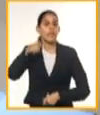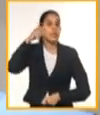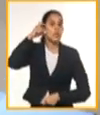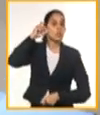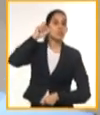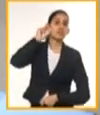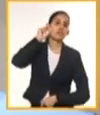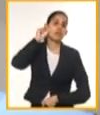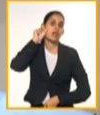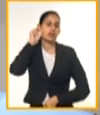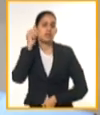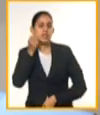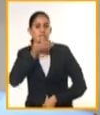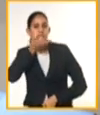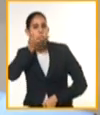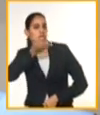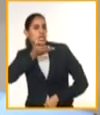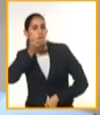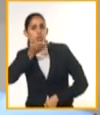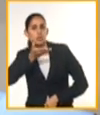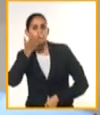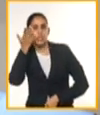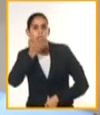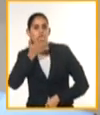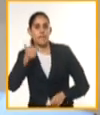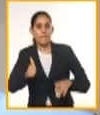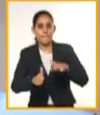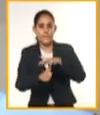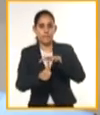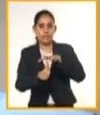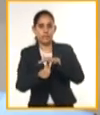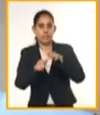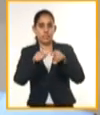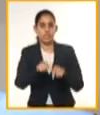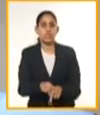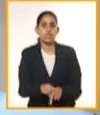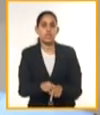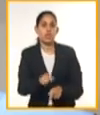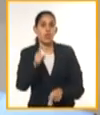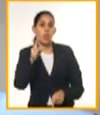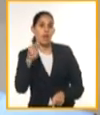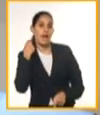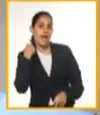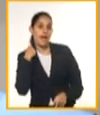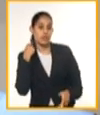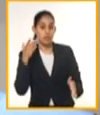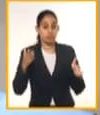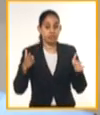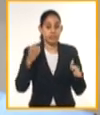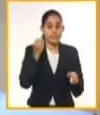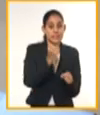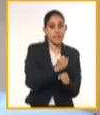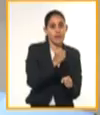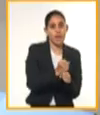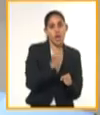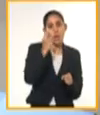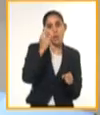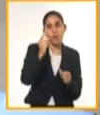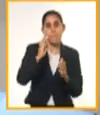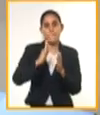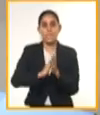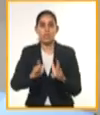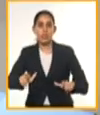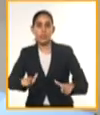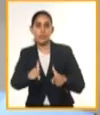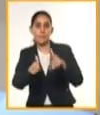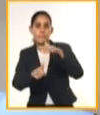presidente al mismo. Es una especie de discurso del Estado de la Unión, pero en vez de un año de trabajo, con apenas un mes de trabajo del presidente.